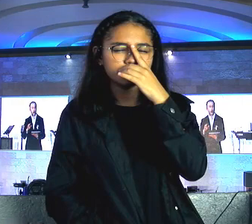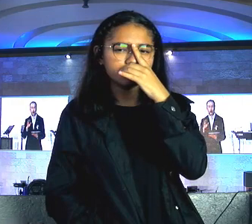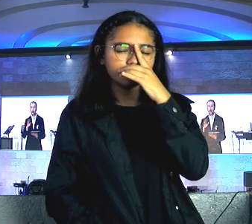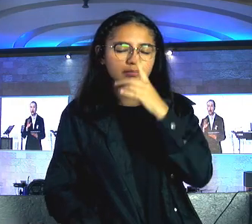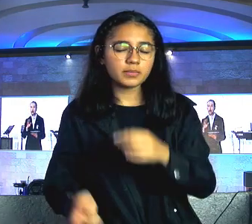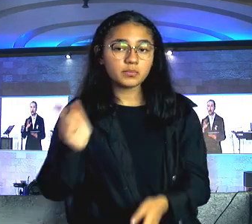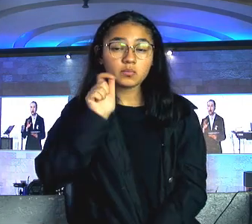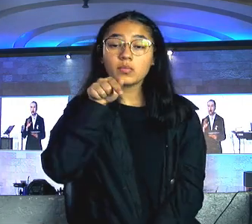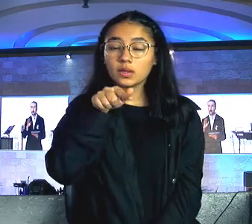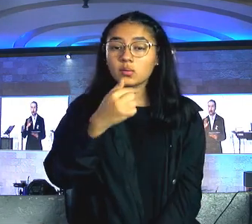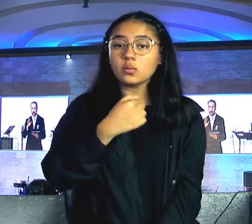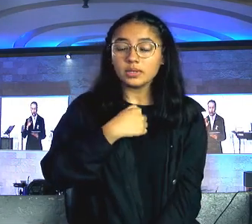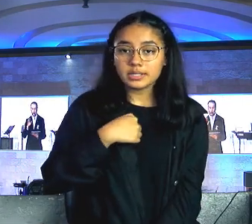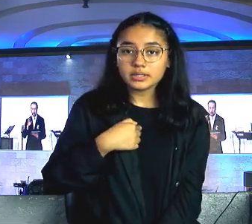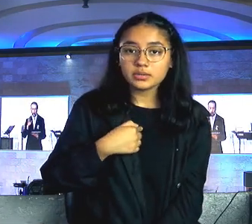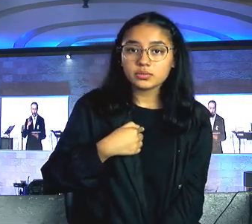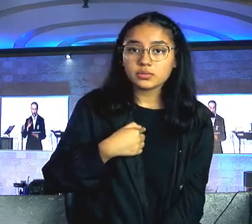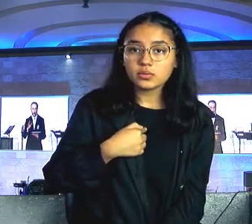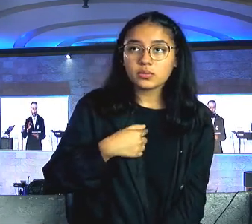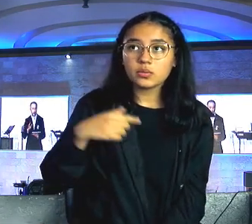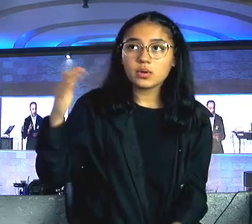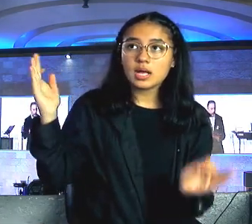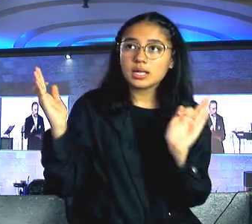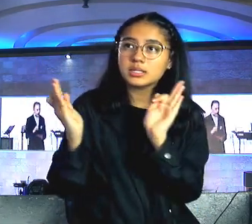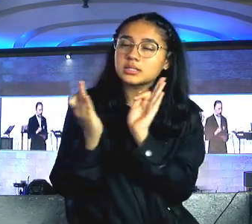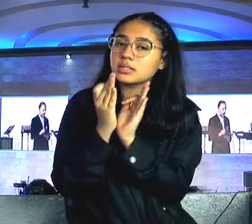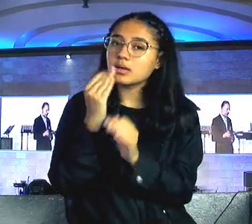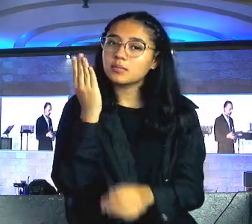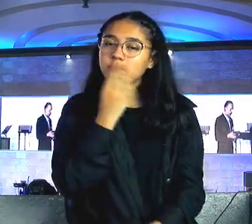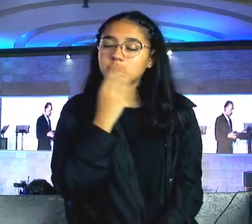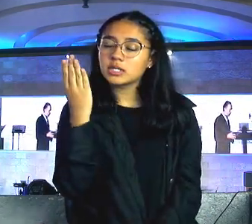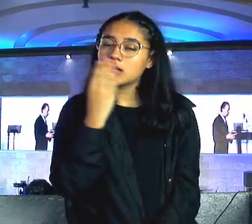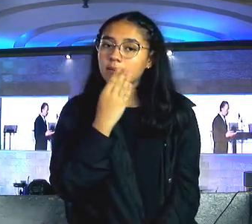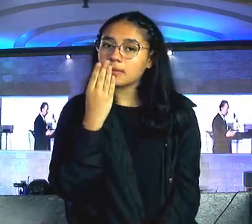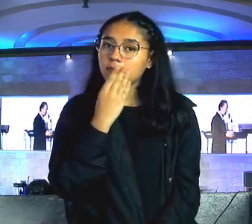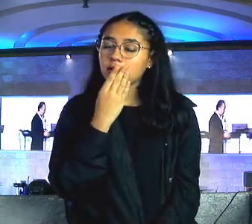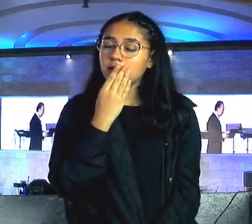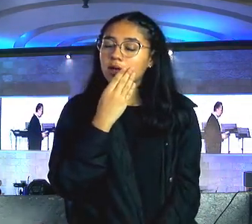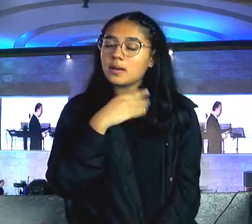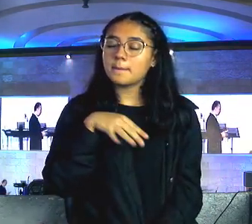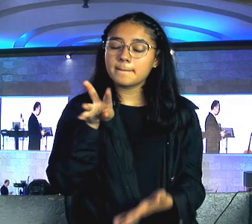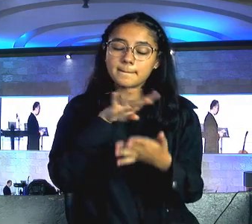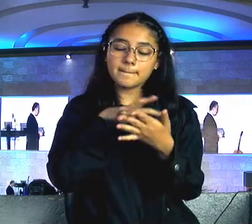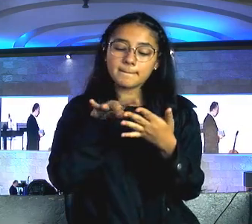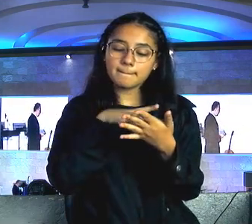Cuando tú y yo nos acercamos a la Biblia para leerla,